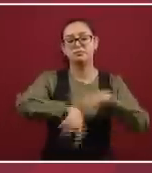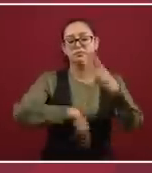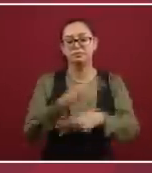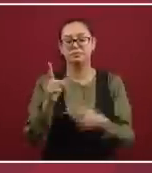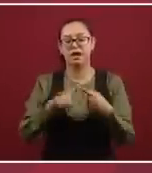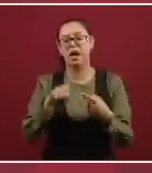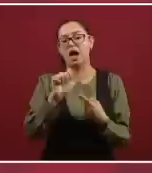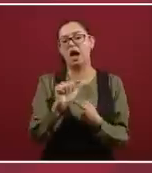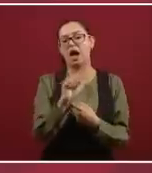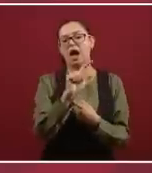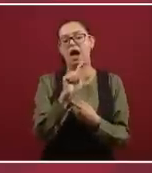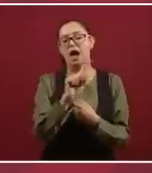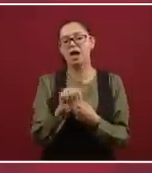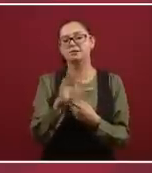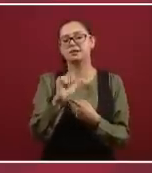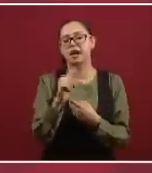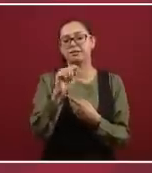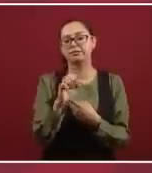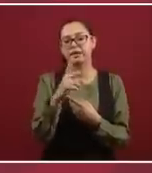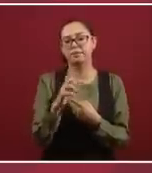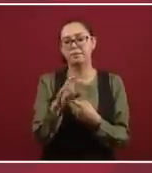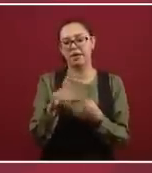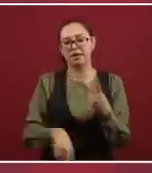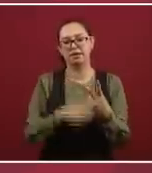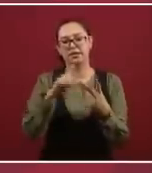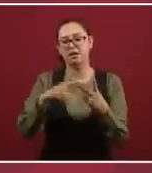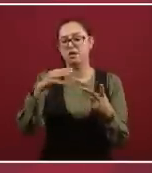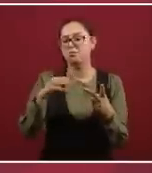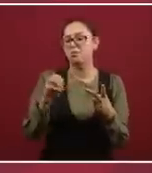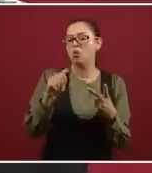Mapastepec y Motocintla.